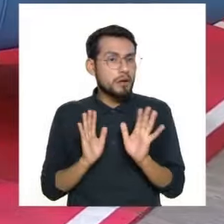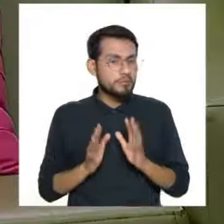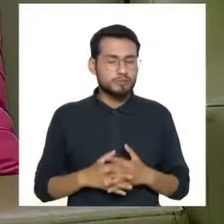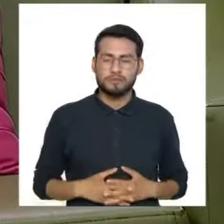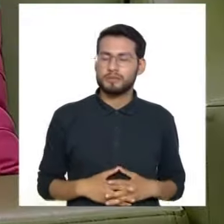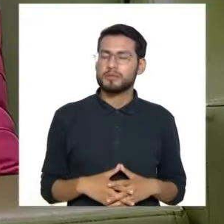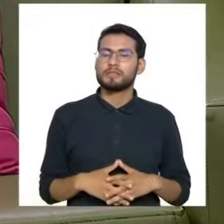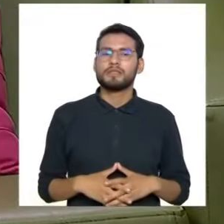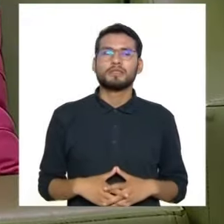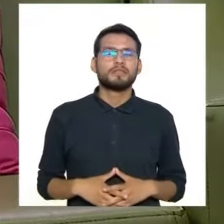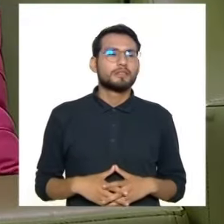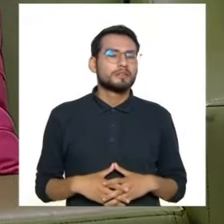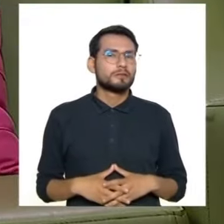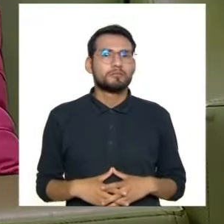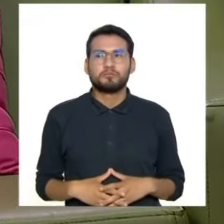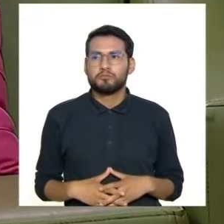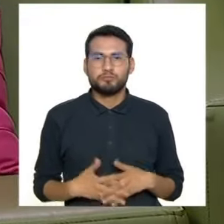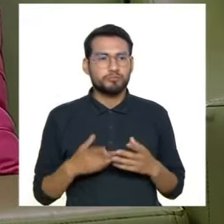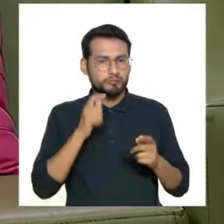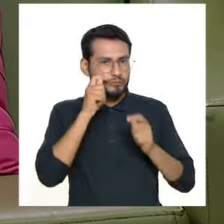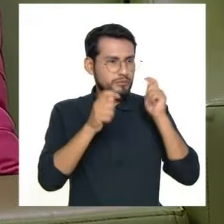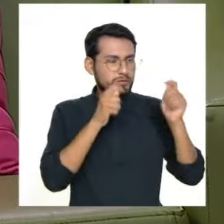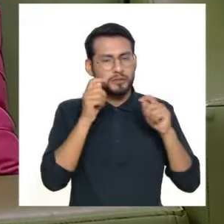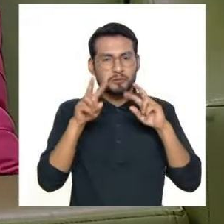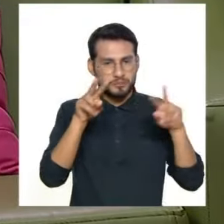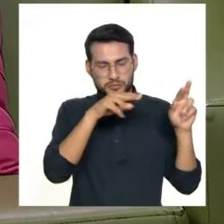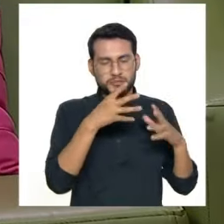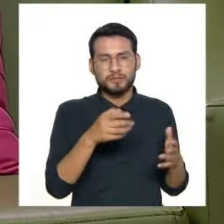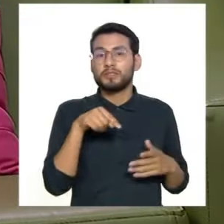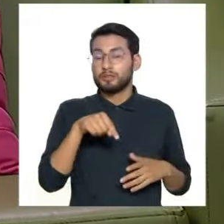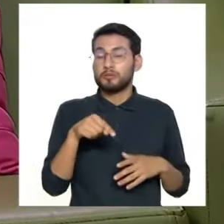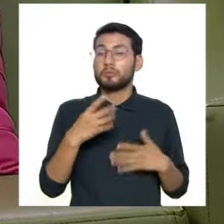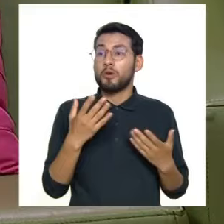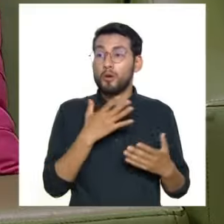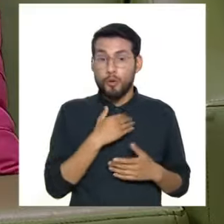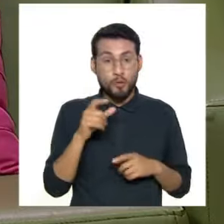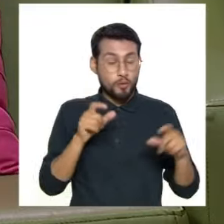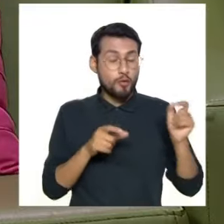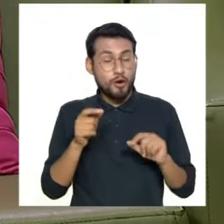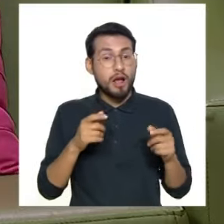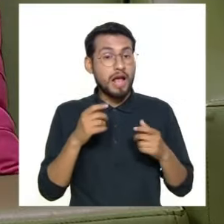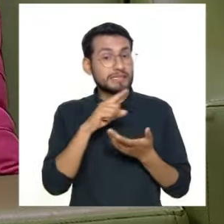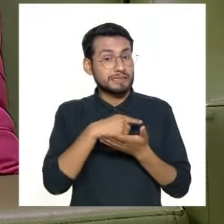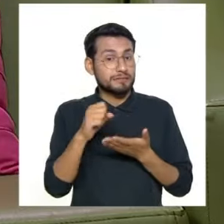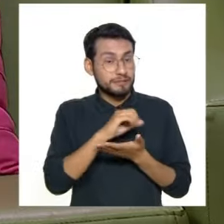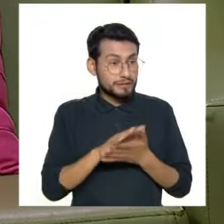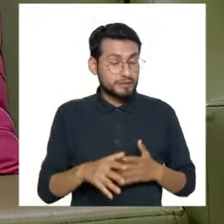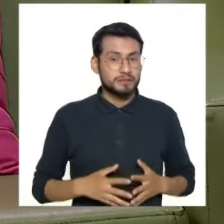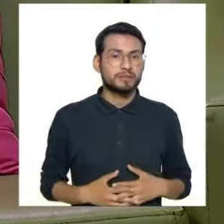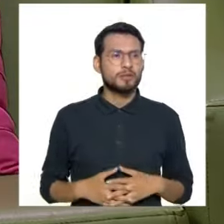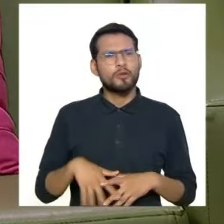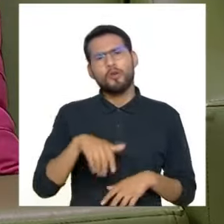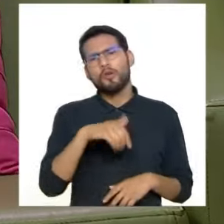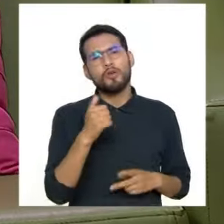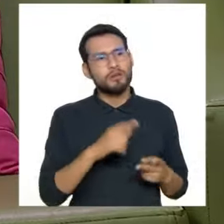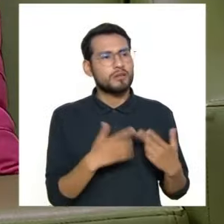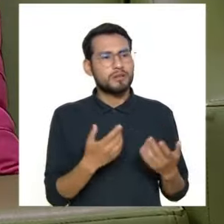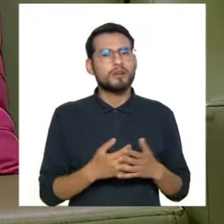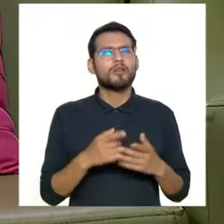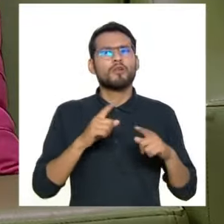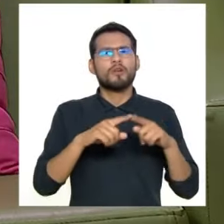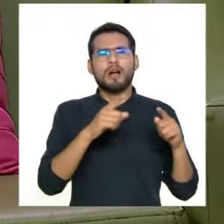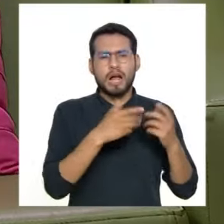claro Entonces es turismo y recreación viene a ser un sector que se dispara consumo muchísimo en semana santa el otro son los artículos